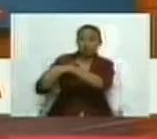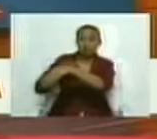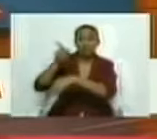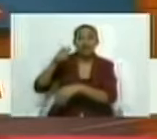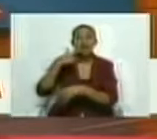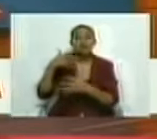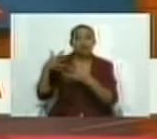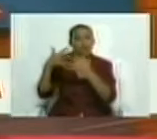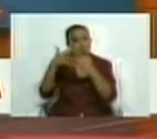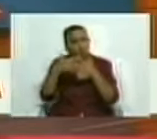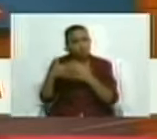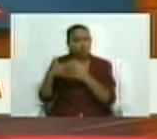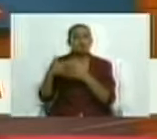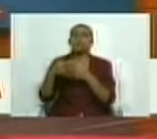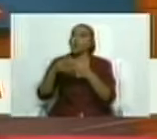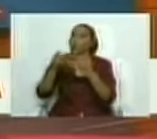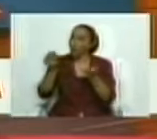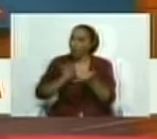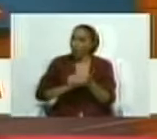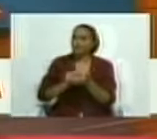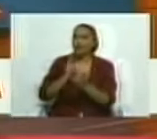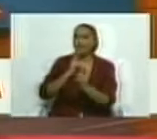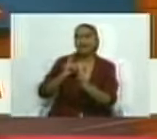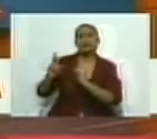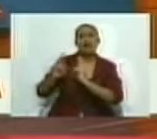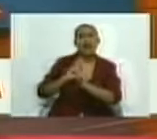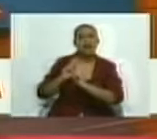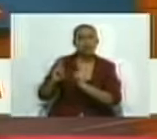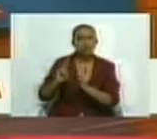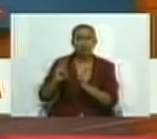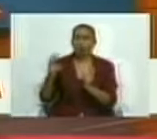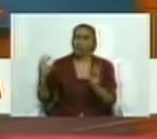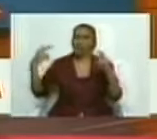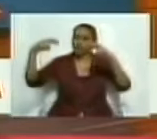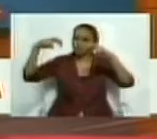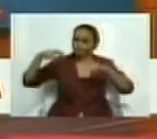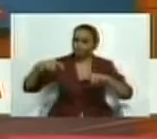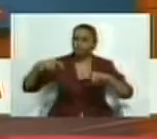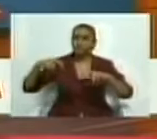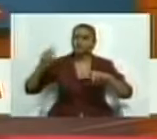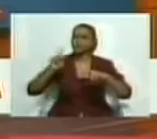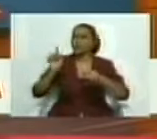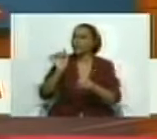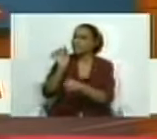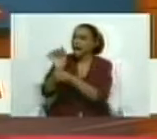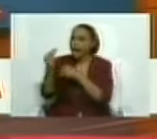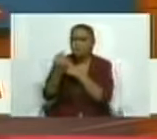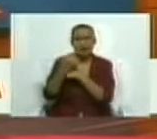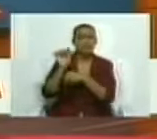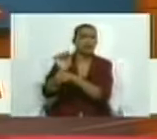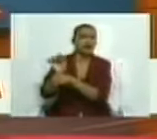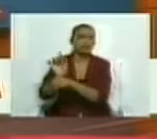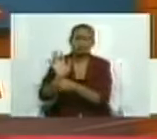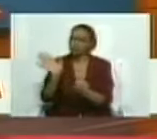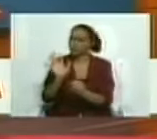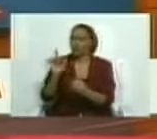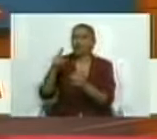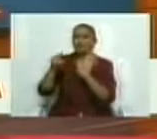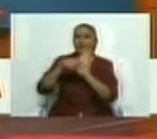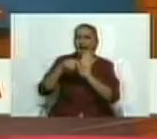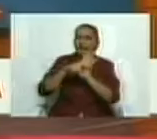retomar las relaciones bilaterales sin complejos sin prejuicio de manera fluida de